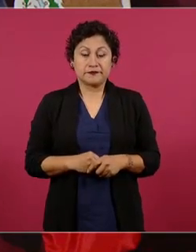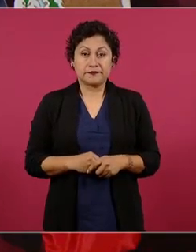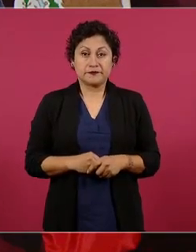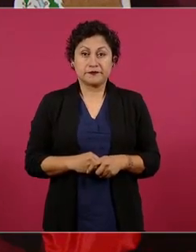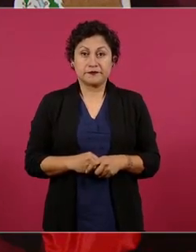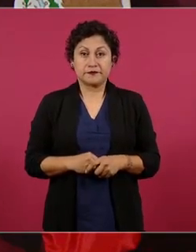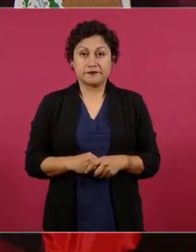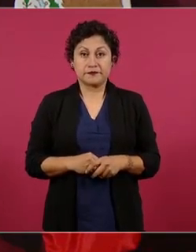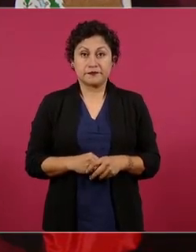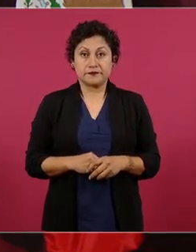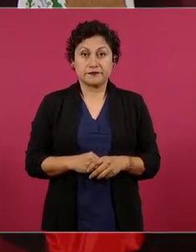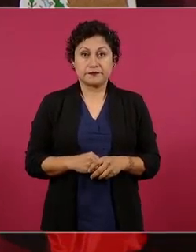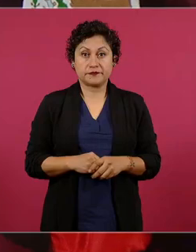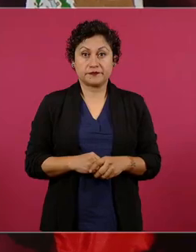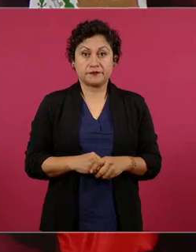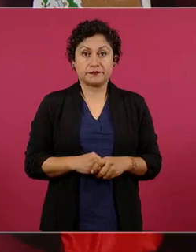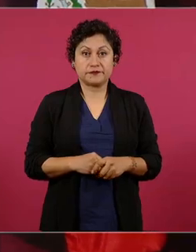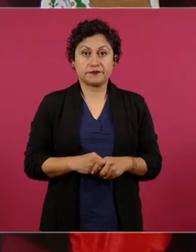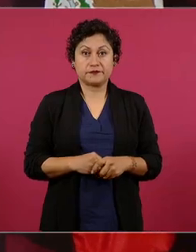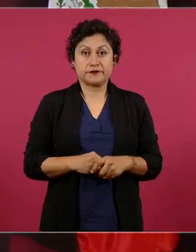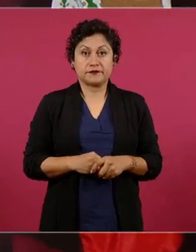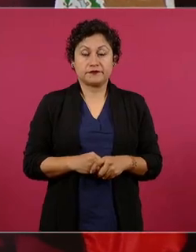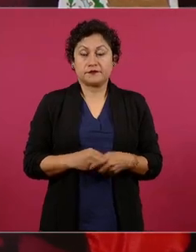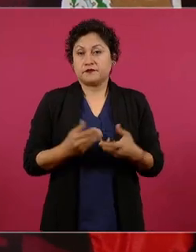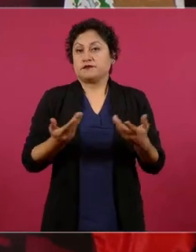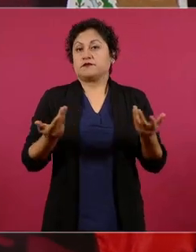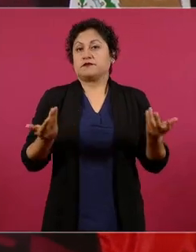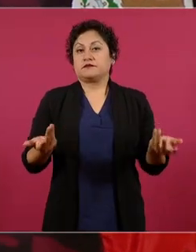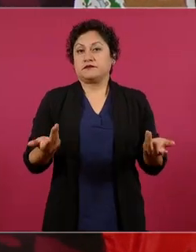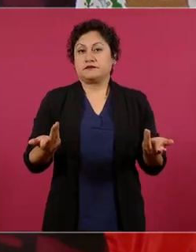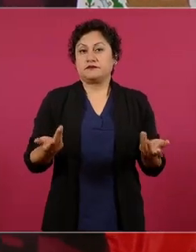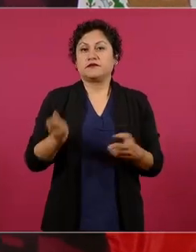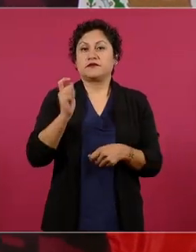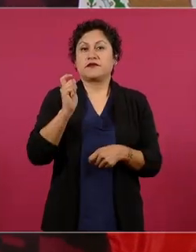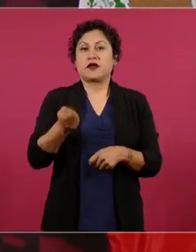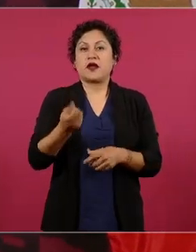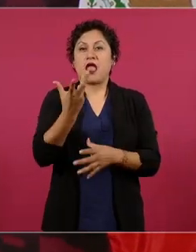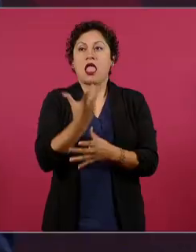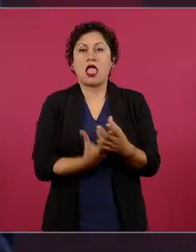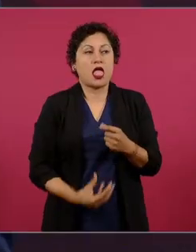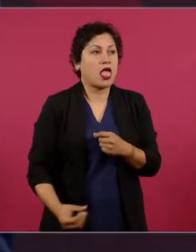No hay la ley fuga